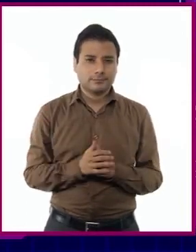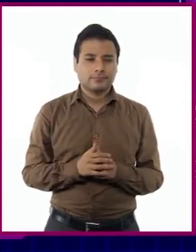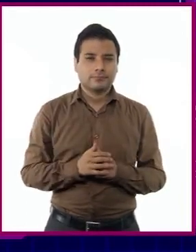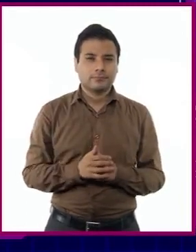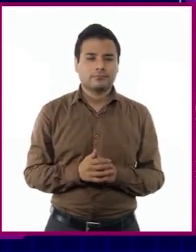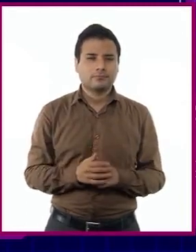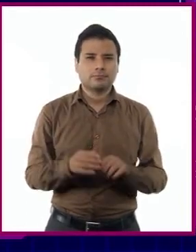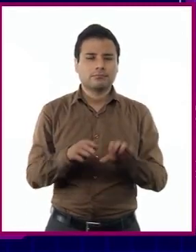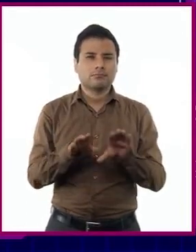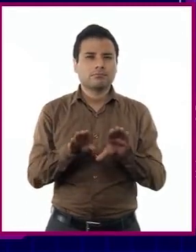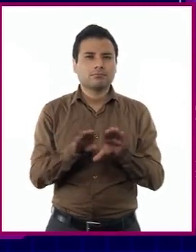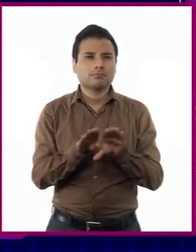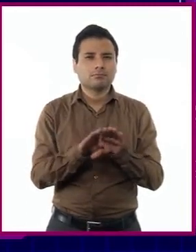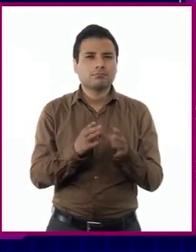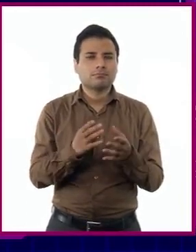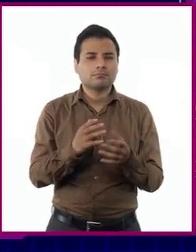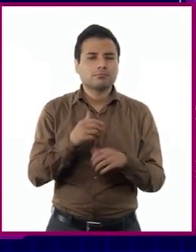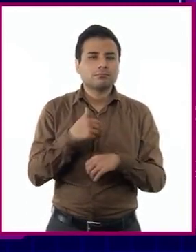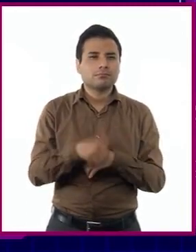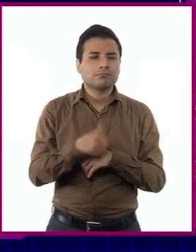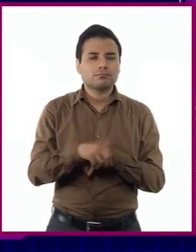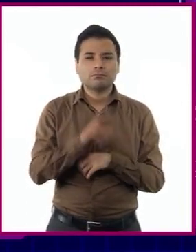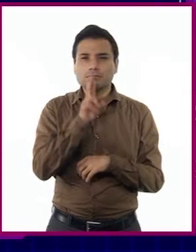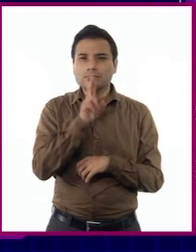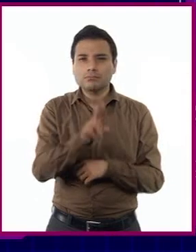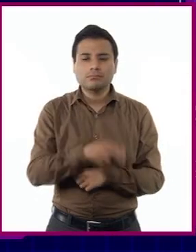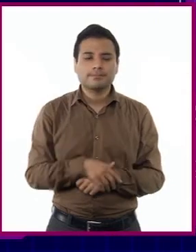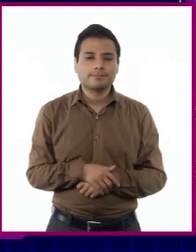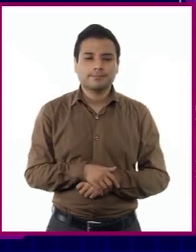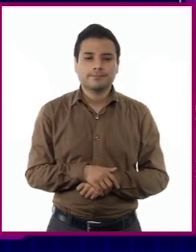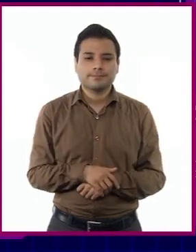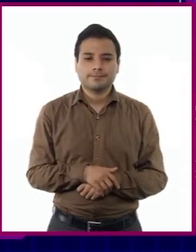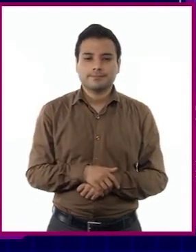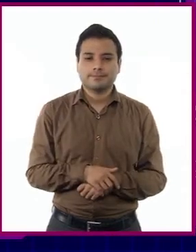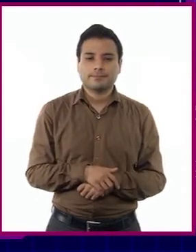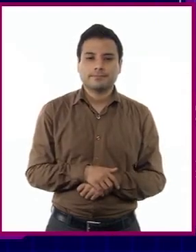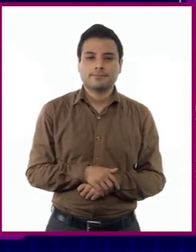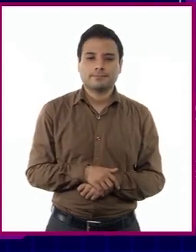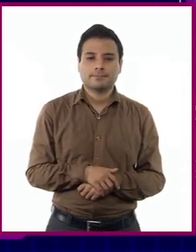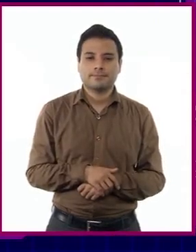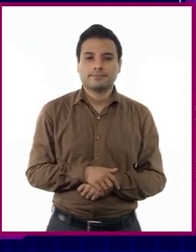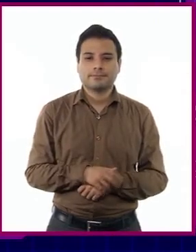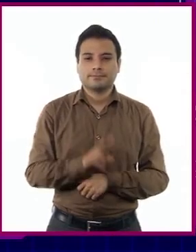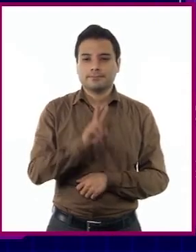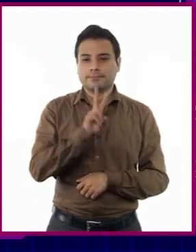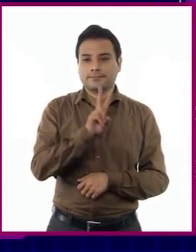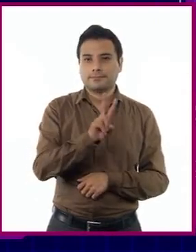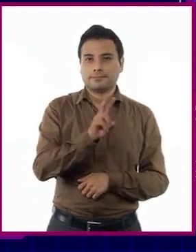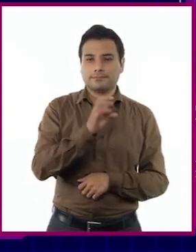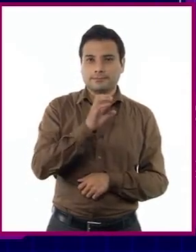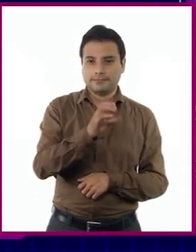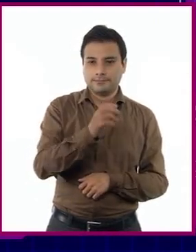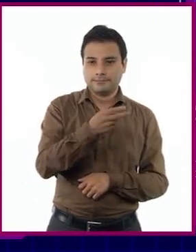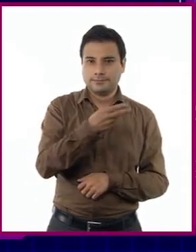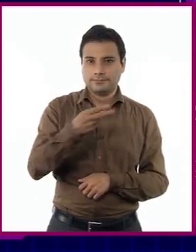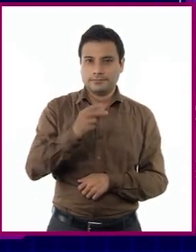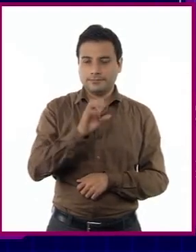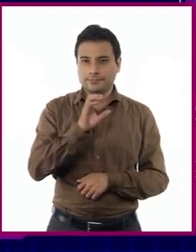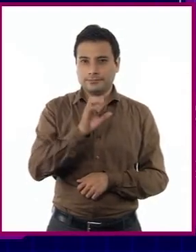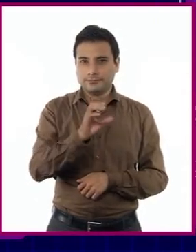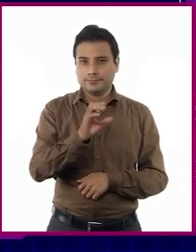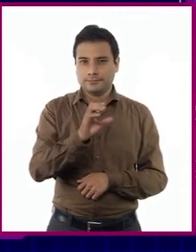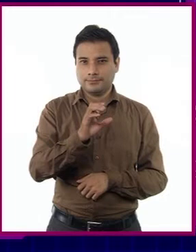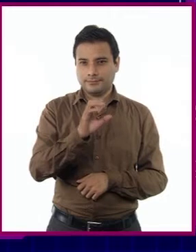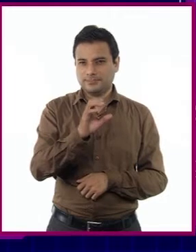resultante que se obtiene es volumen del cilindro igual a cero que es